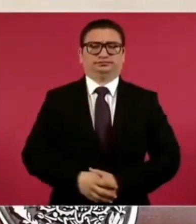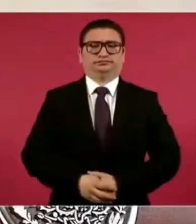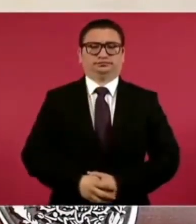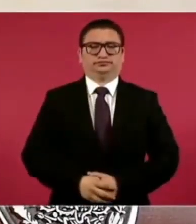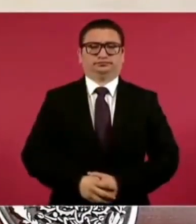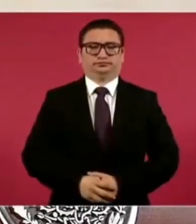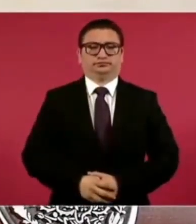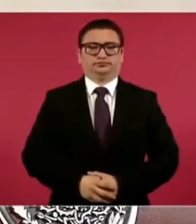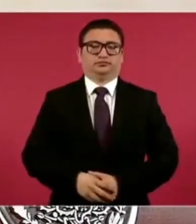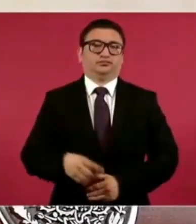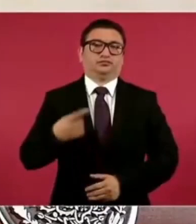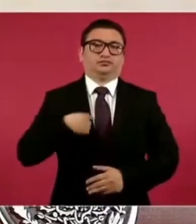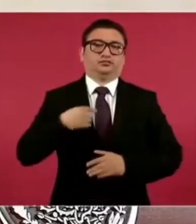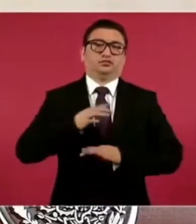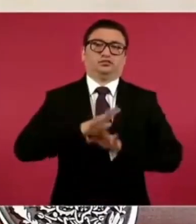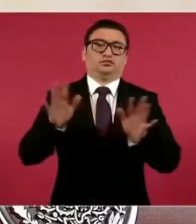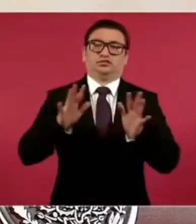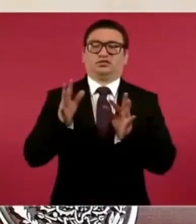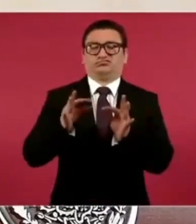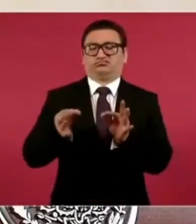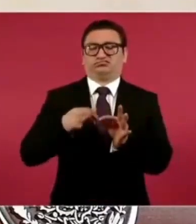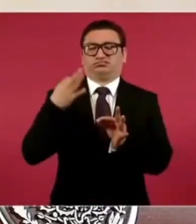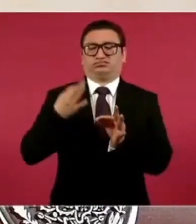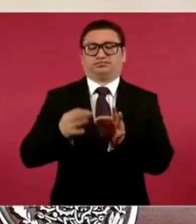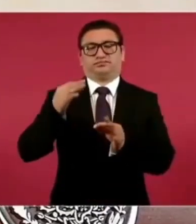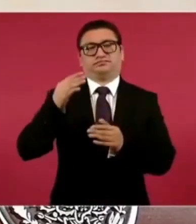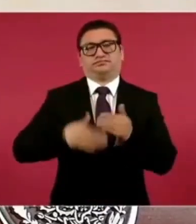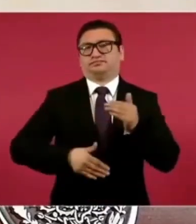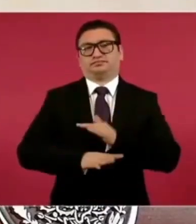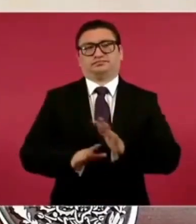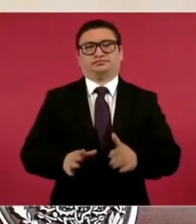Además, yo ya termino.